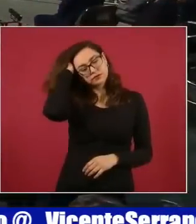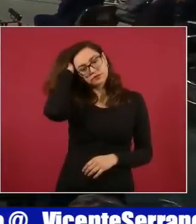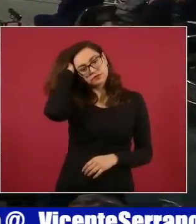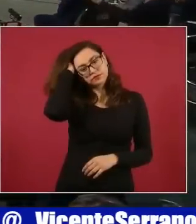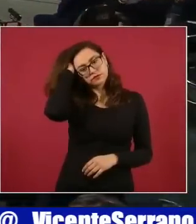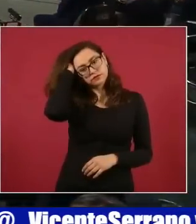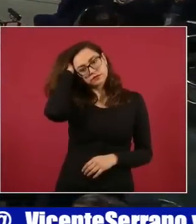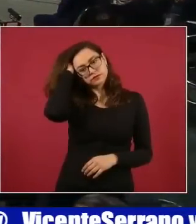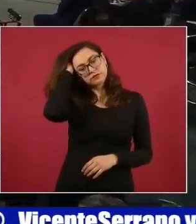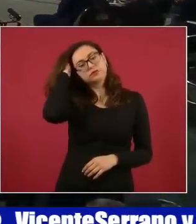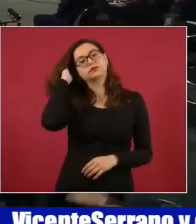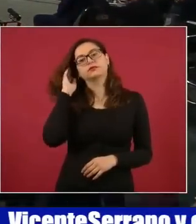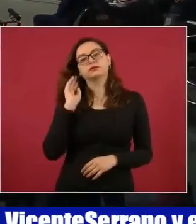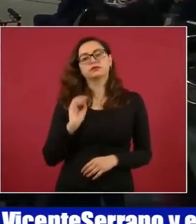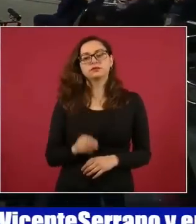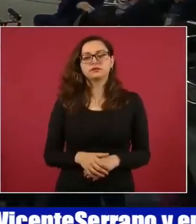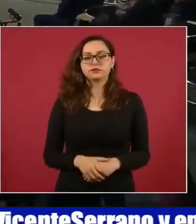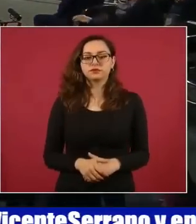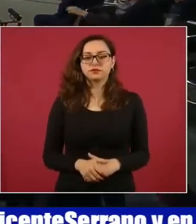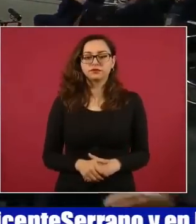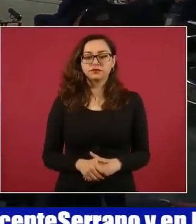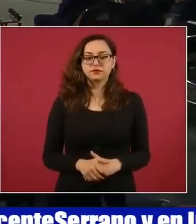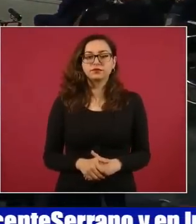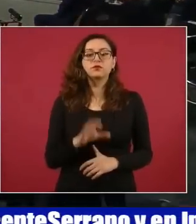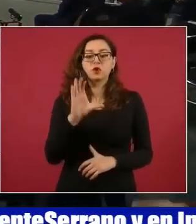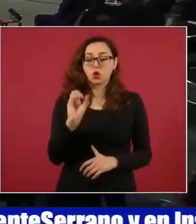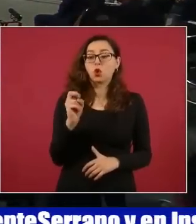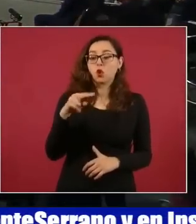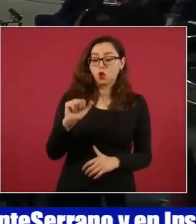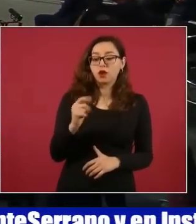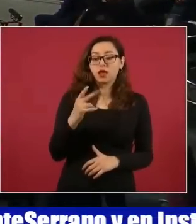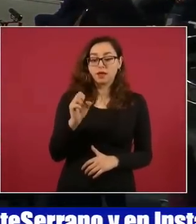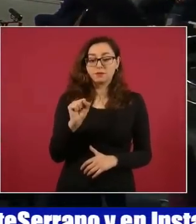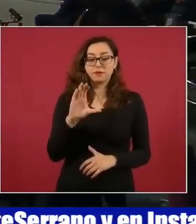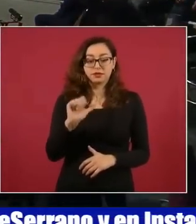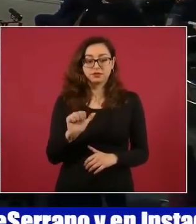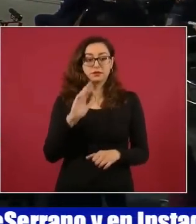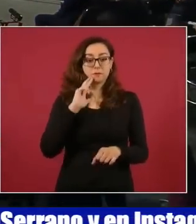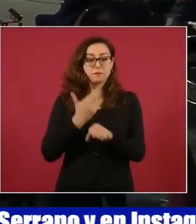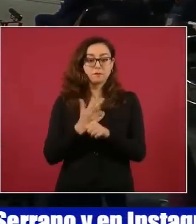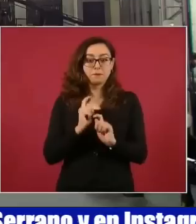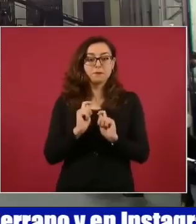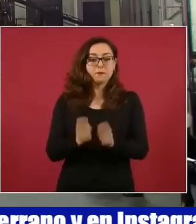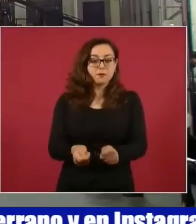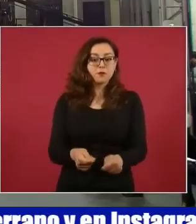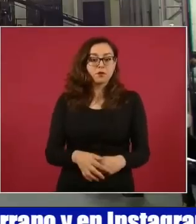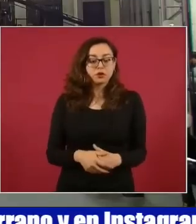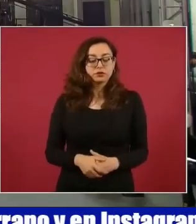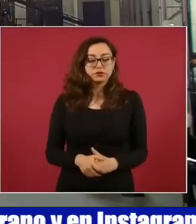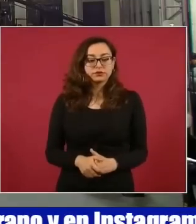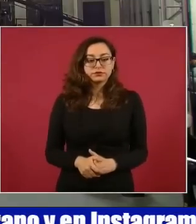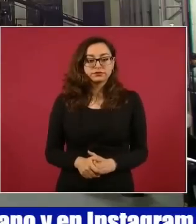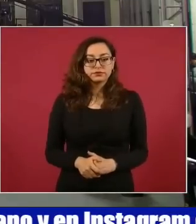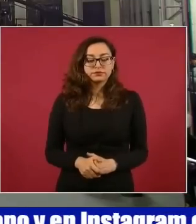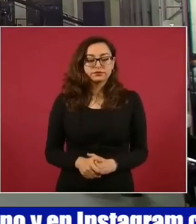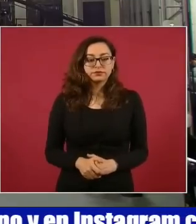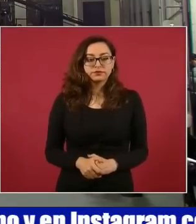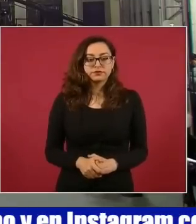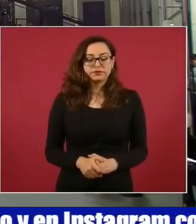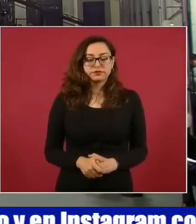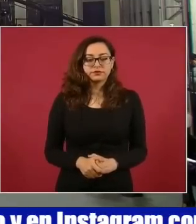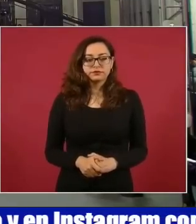cuando lo que busca su gobierno es atender las necesidades del pueblo. Y más adelante, el presidente López